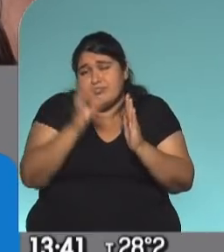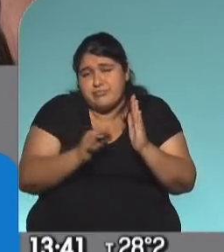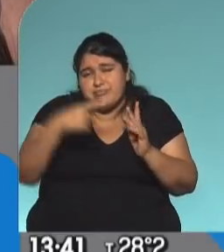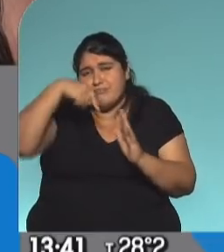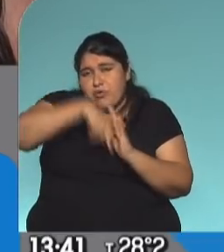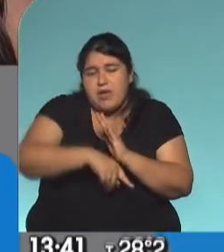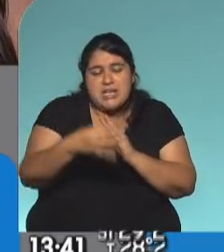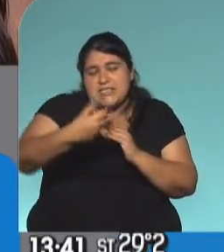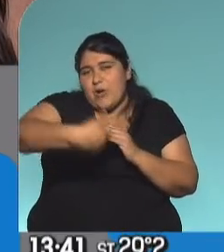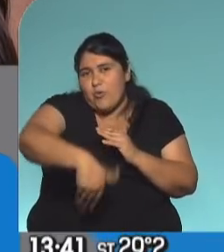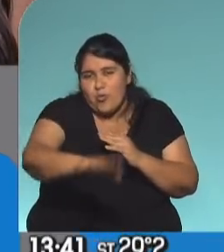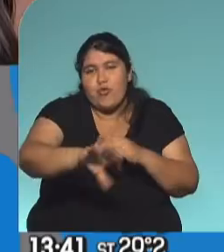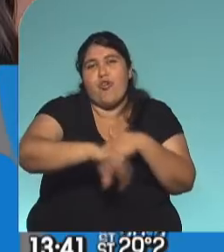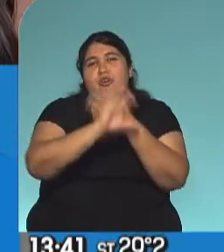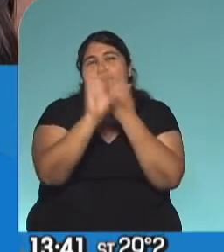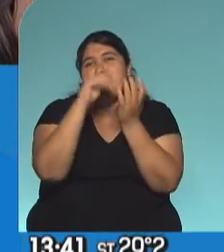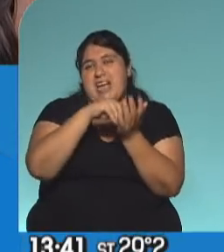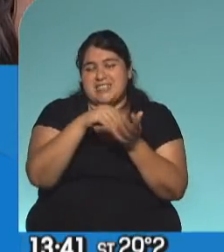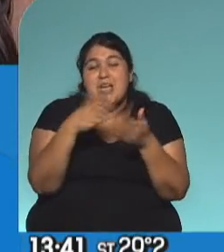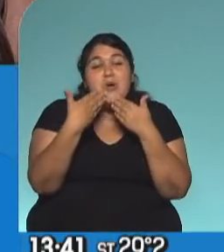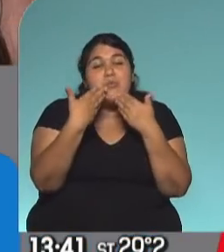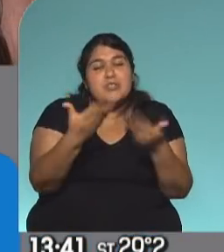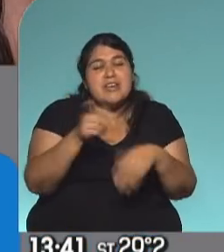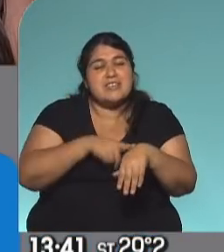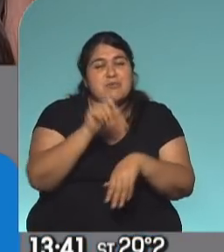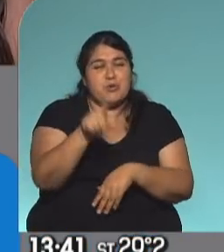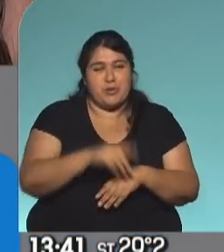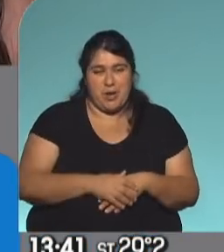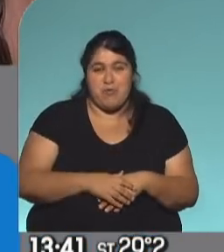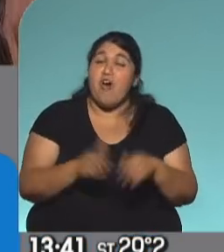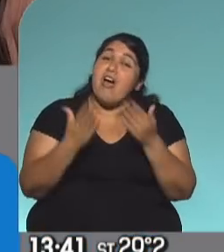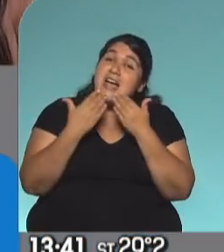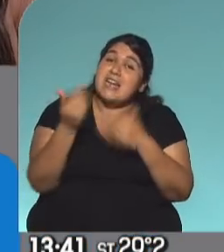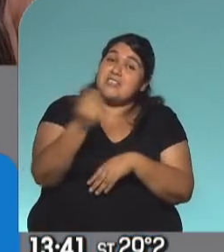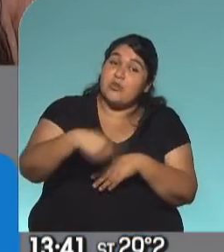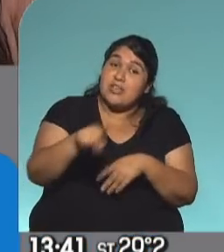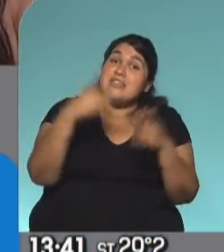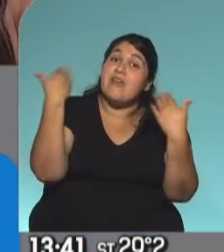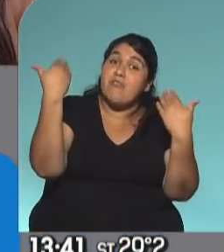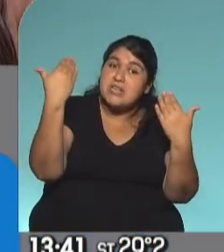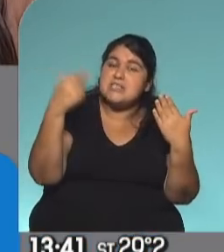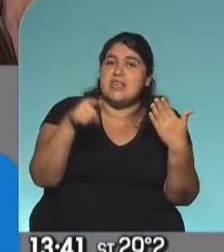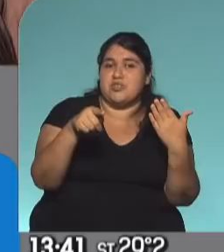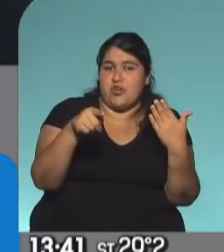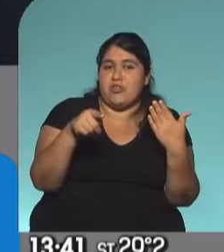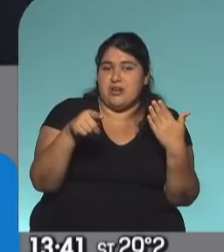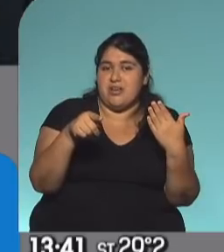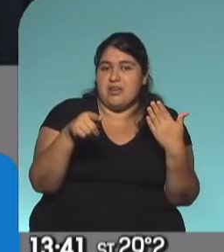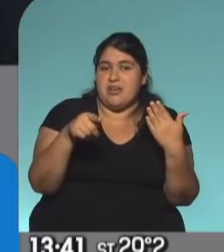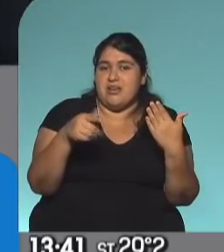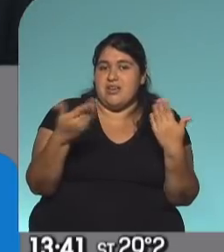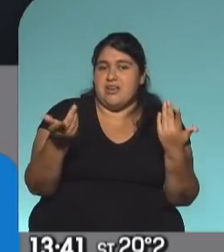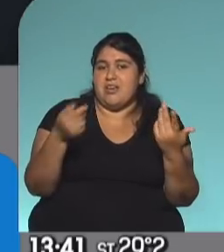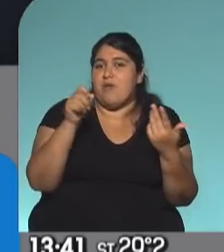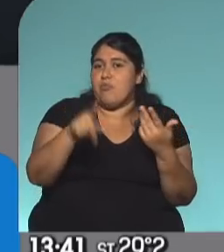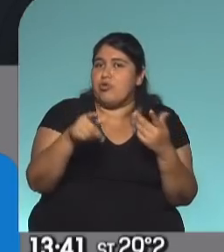estaremos molestando más adelante, Fortunato. Muchas gracias por tu tiempo. No, gracias a ustedes, felicitaciones por